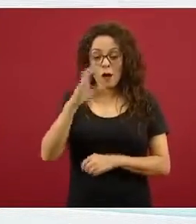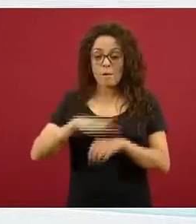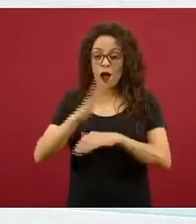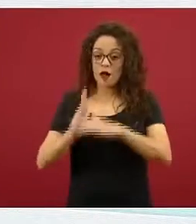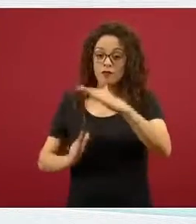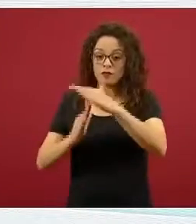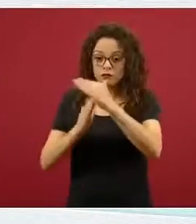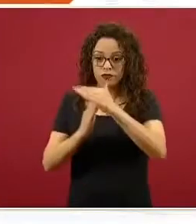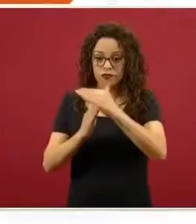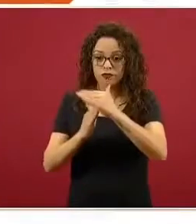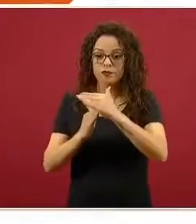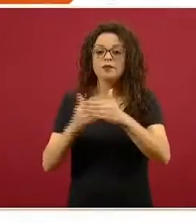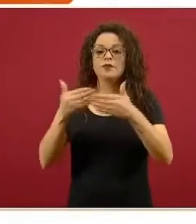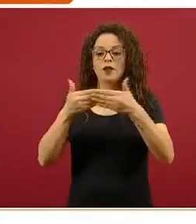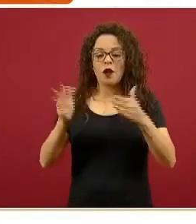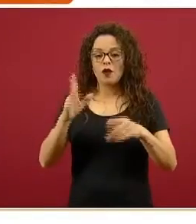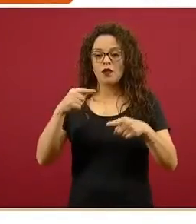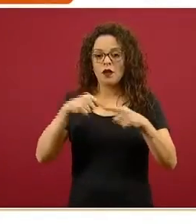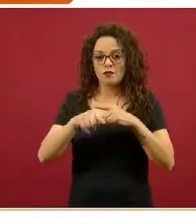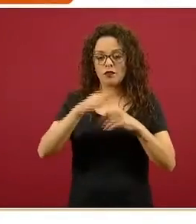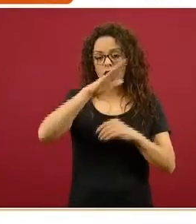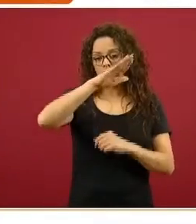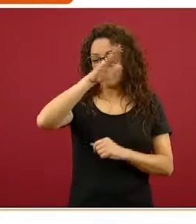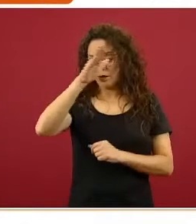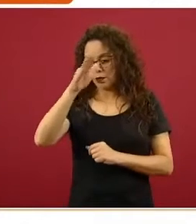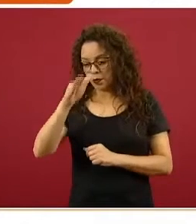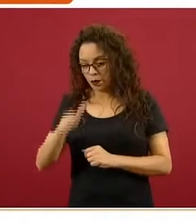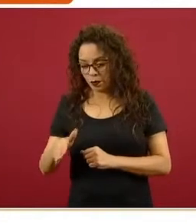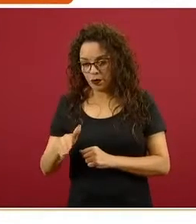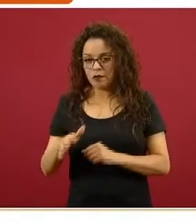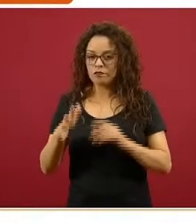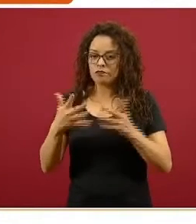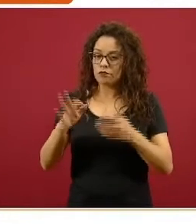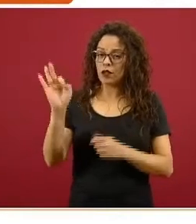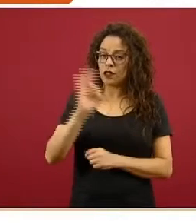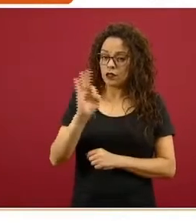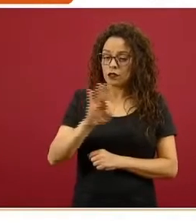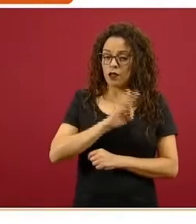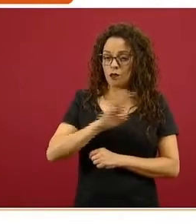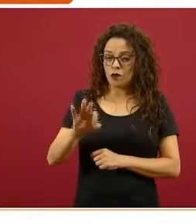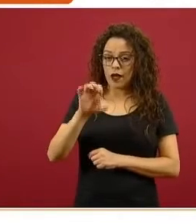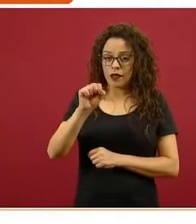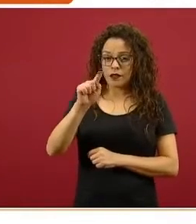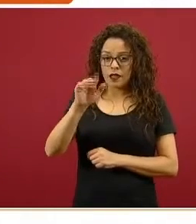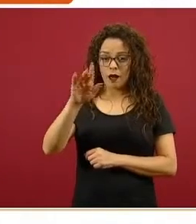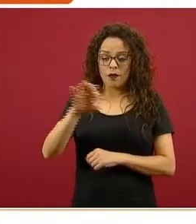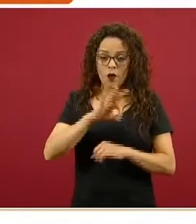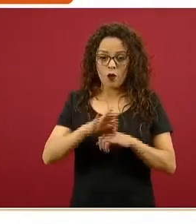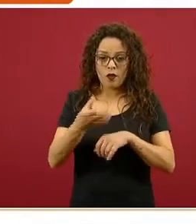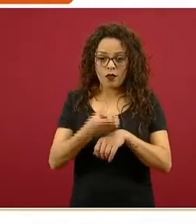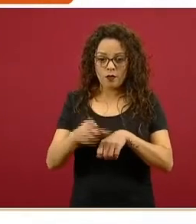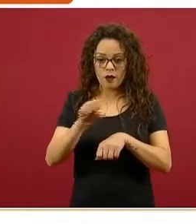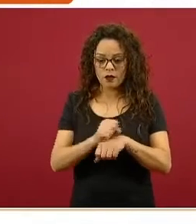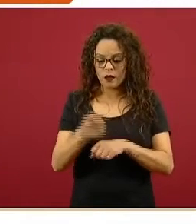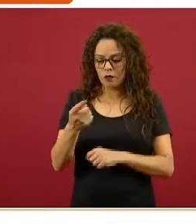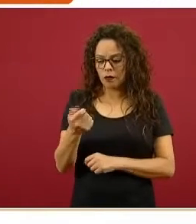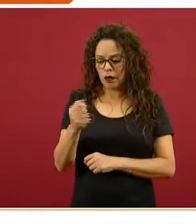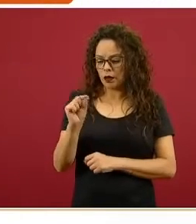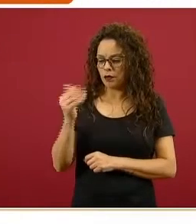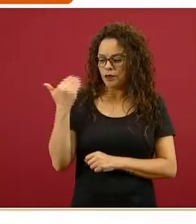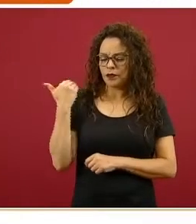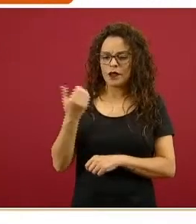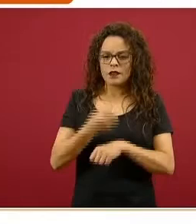tenido una tendencia en disminución que tal vez se está estabilizando en las últimas semanas, ¿no?, con un pequeño incremento de la